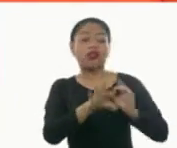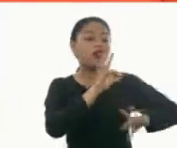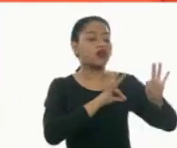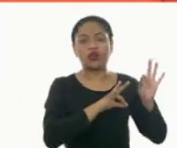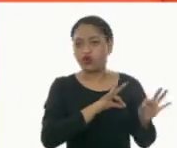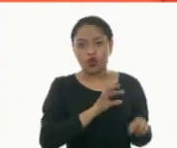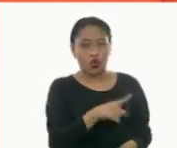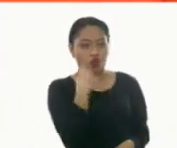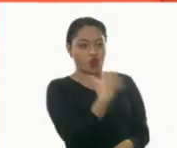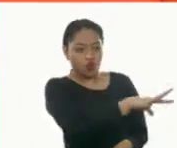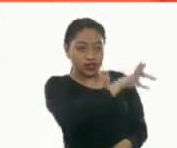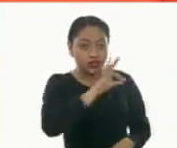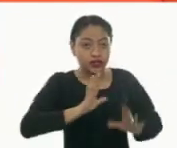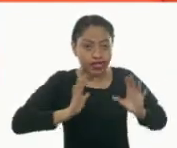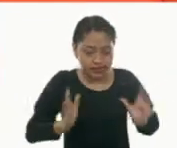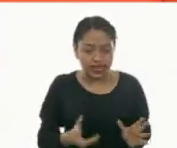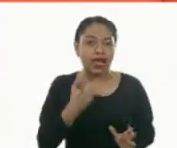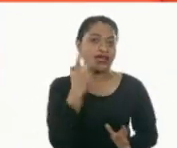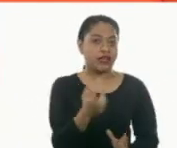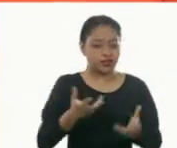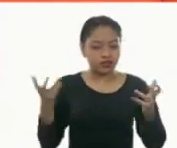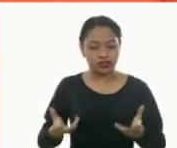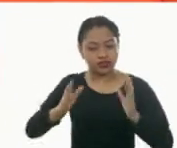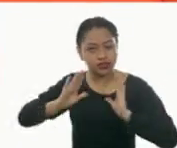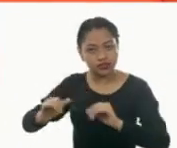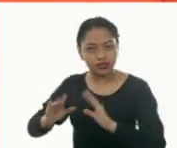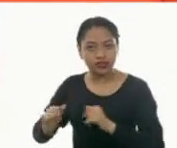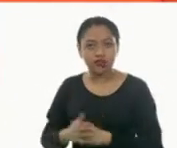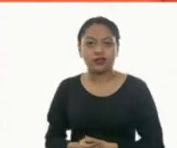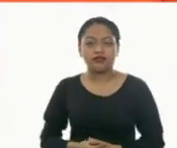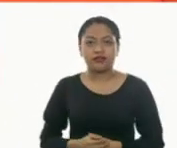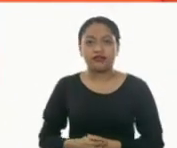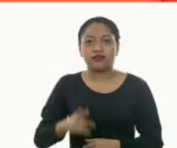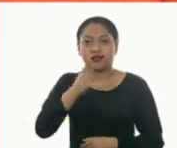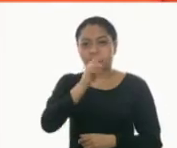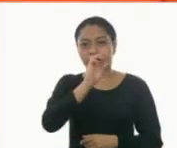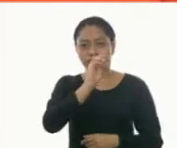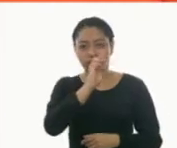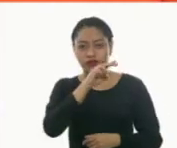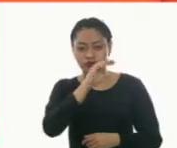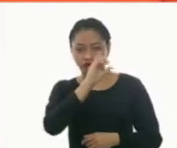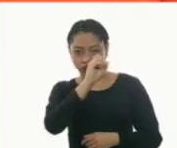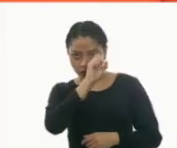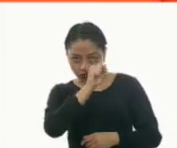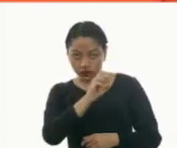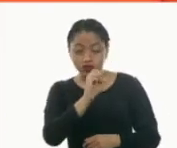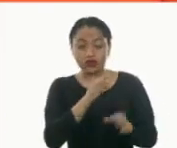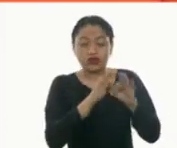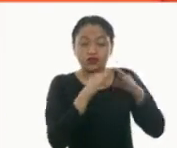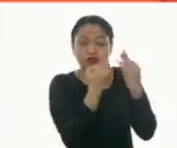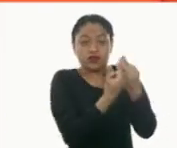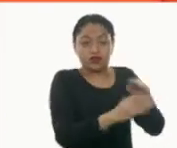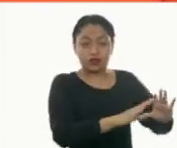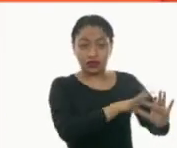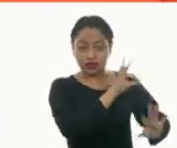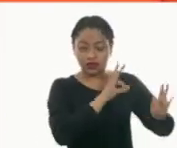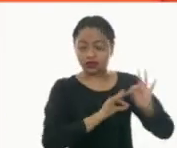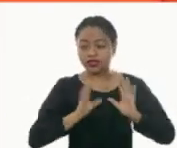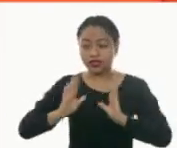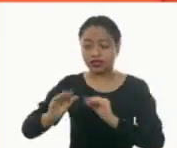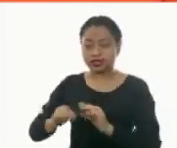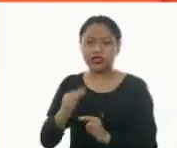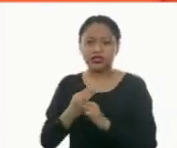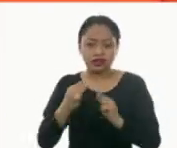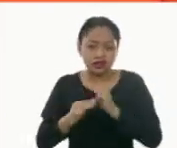nos apoyamos, sobre todo en segunda etapa de método troncoso, nos podemos apoyar en materiales y